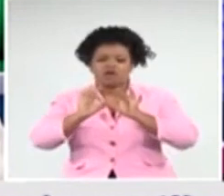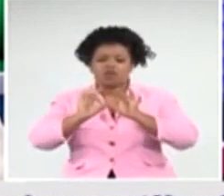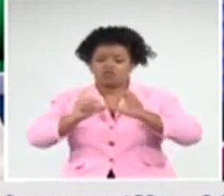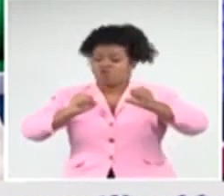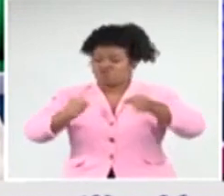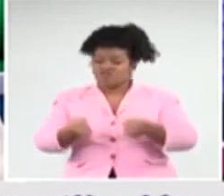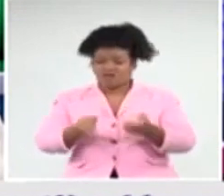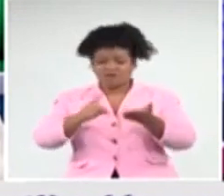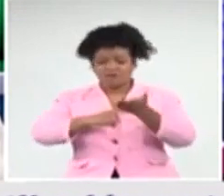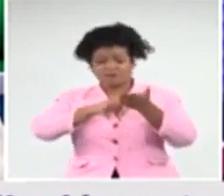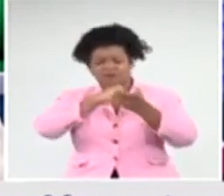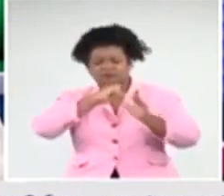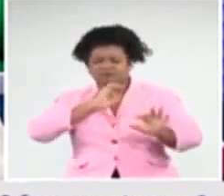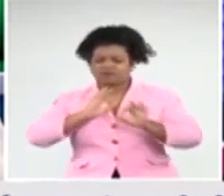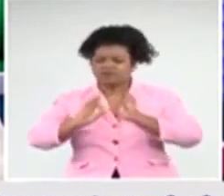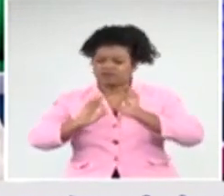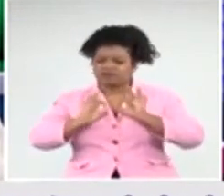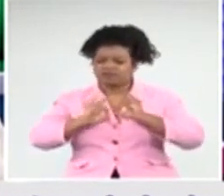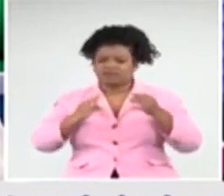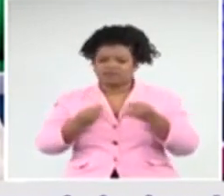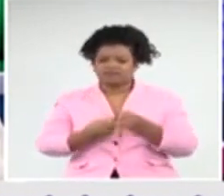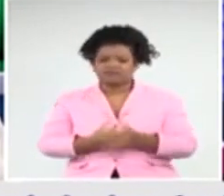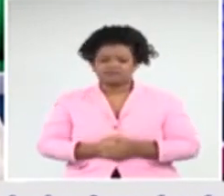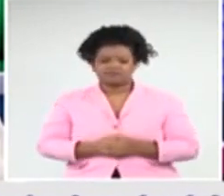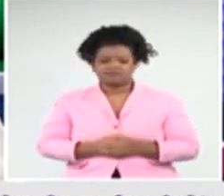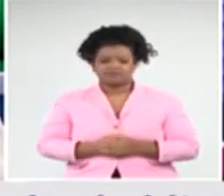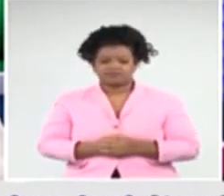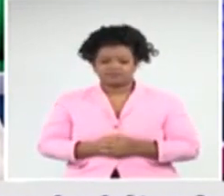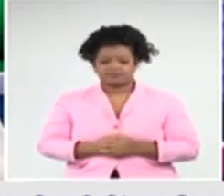protegerlo. De 20 a 39 años de edad,